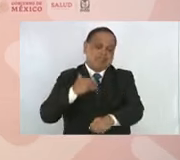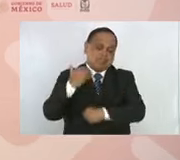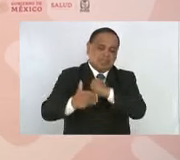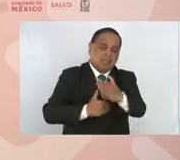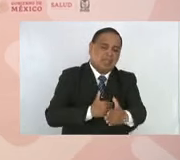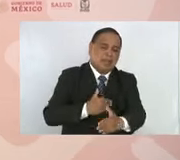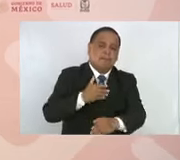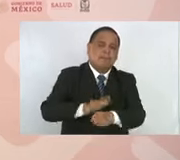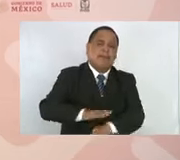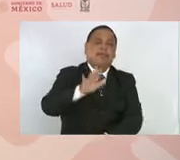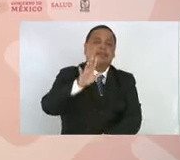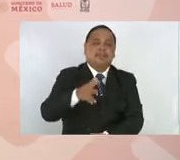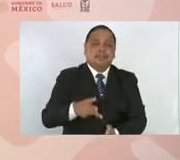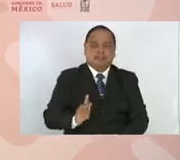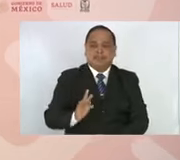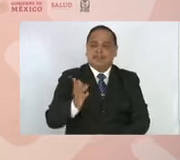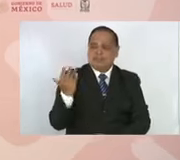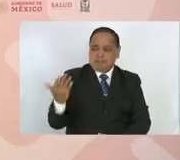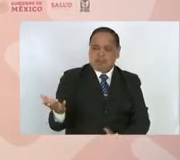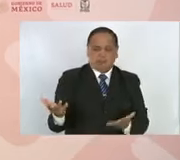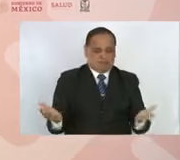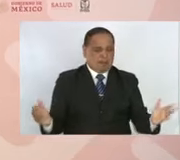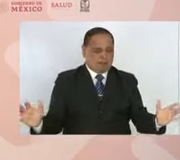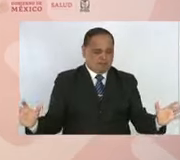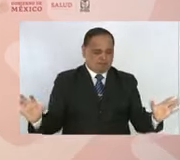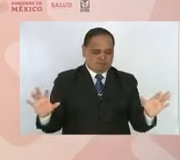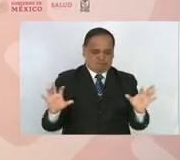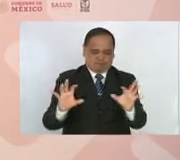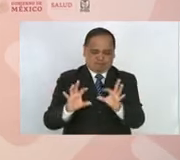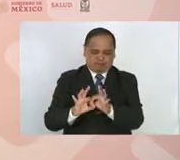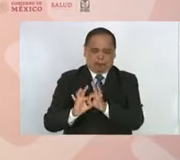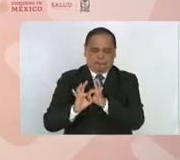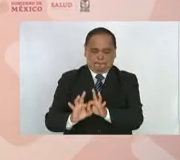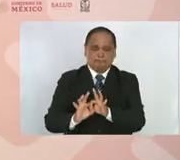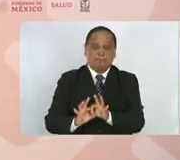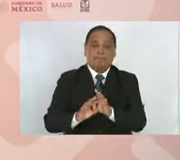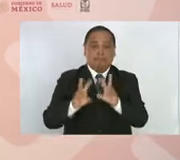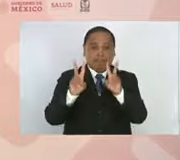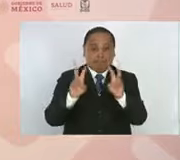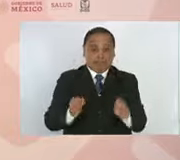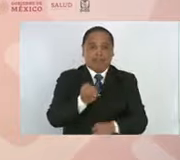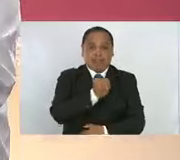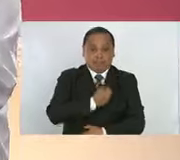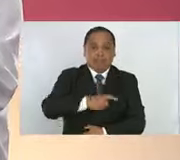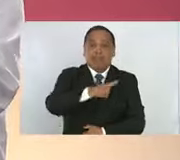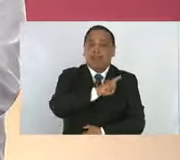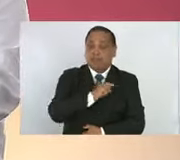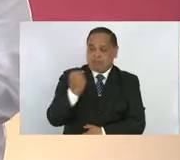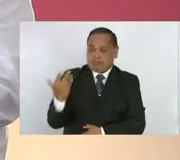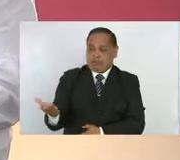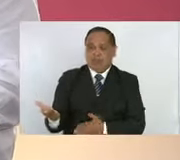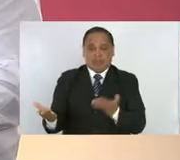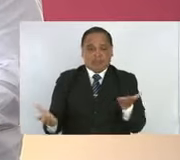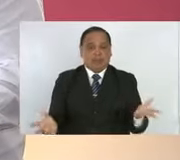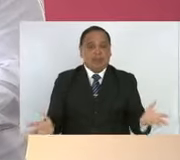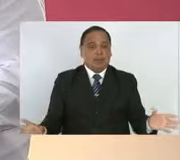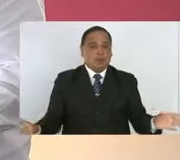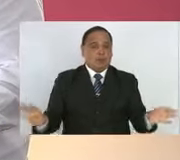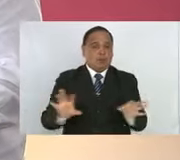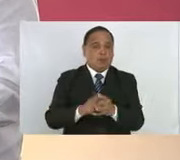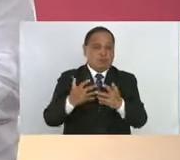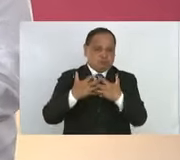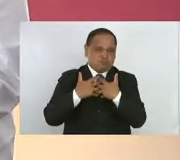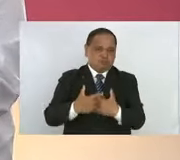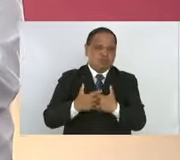imprescindible en el real fortalecimiento de los vínculos en salud entre las dos naciones. Apenas transcurrieron